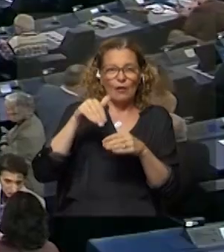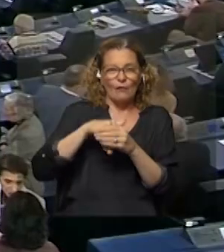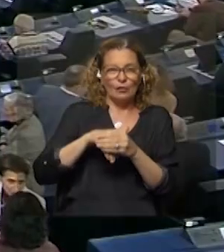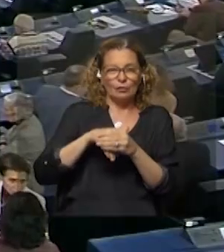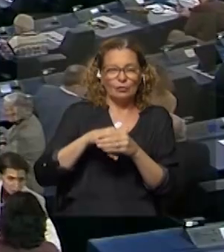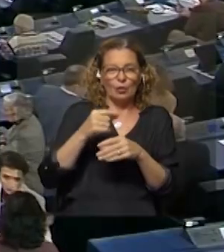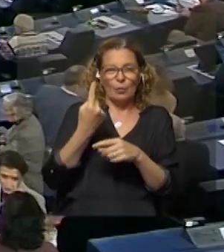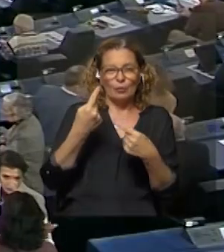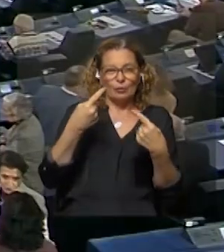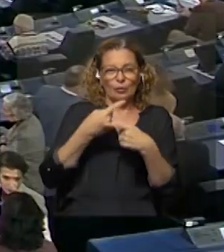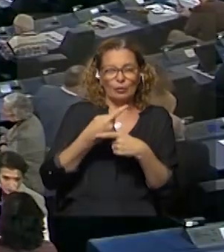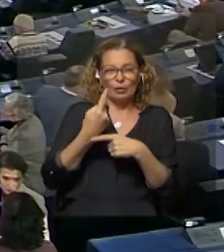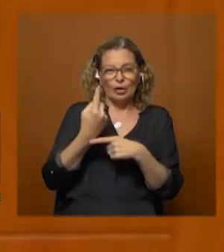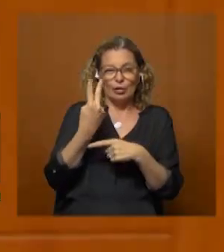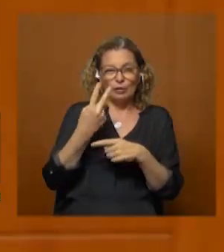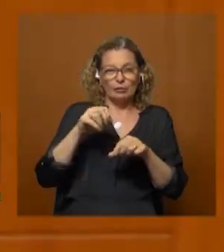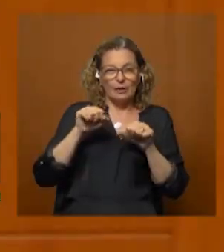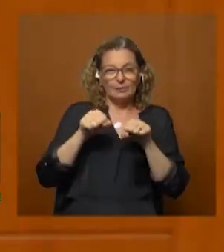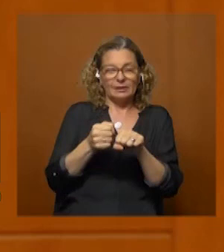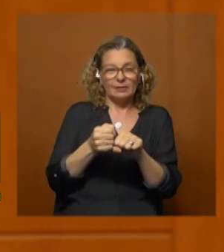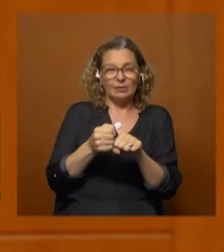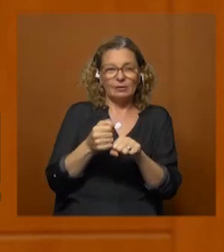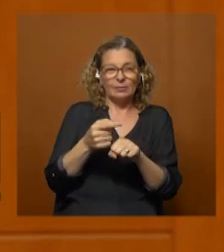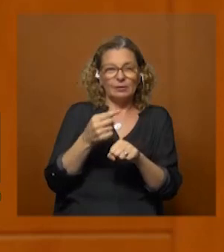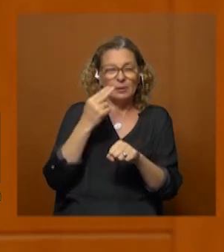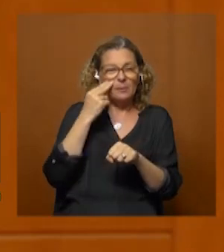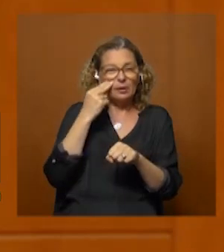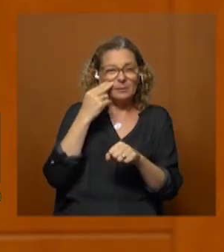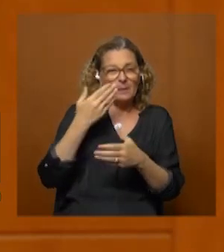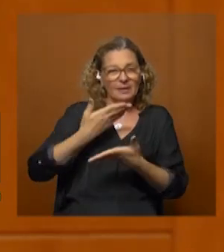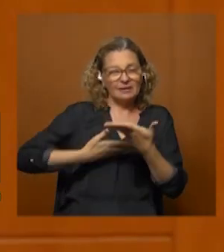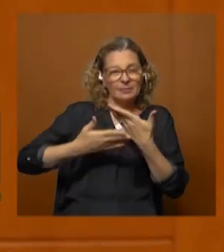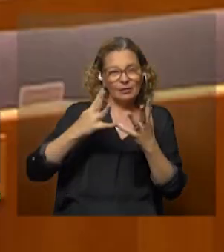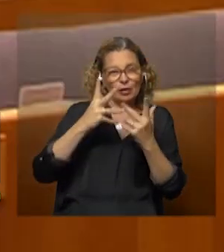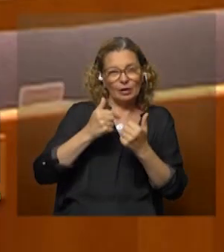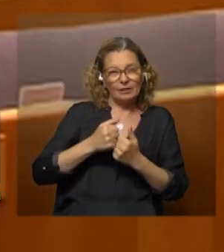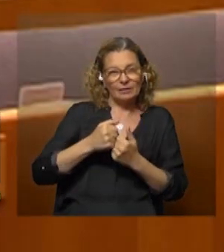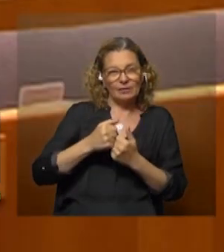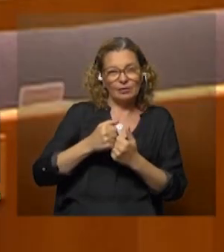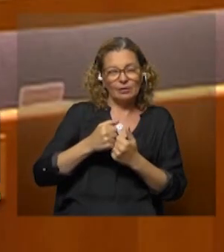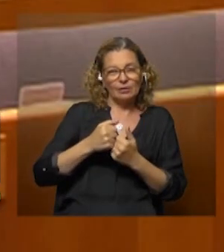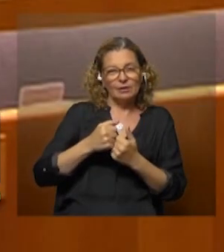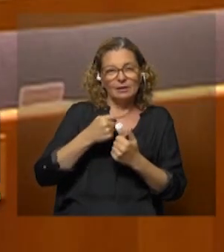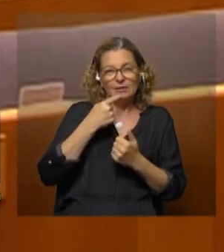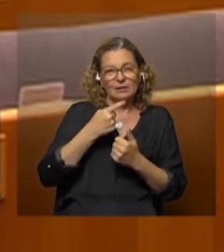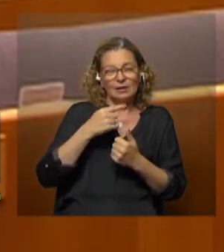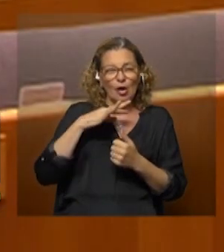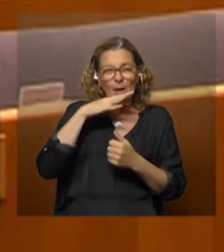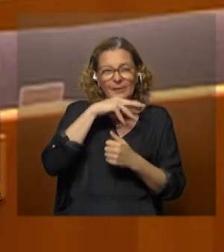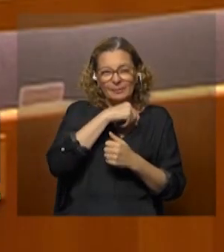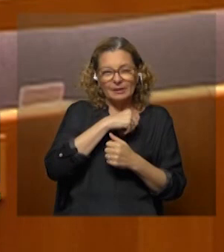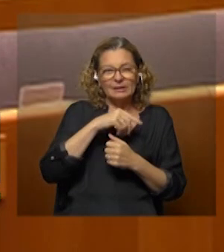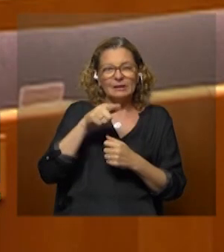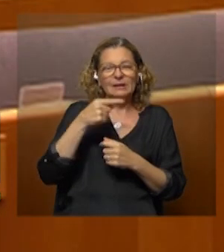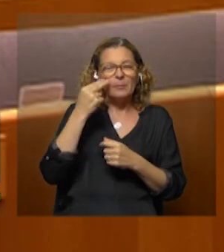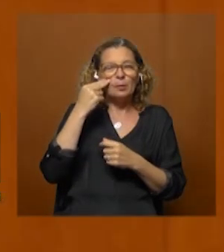apenas en contra y dos abstenciones imputada por delitos de participación en organización criminal blanqueo de capitales y corrupción